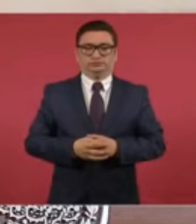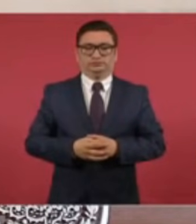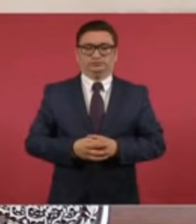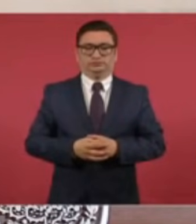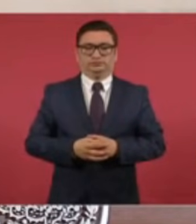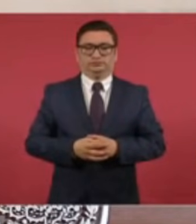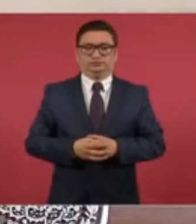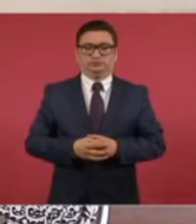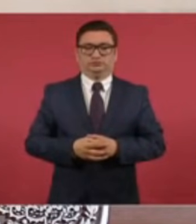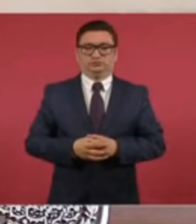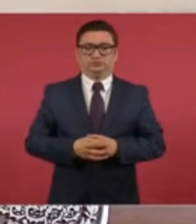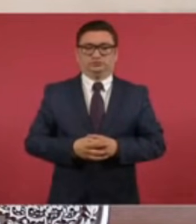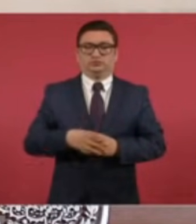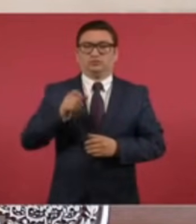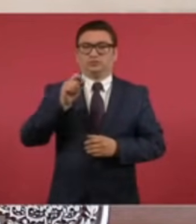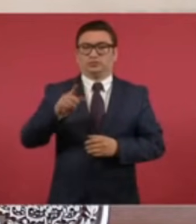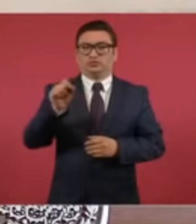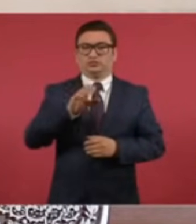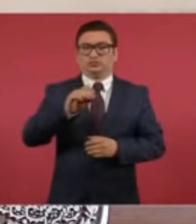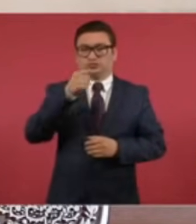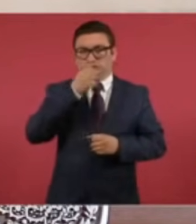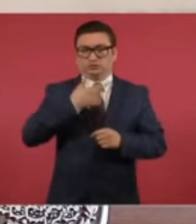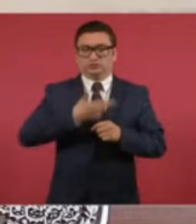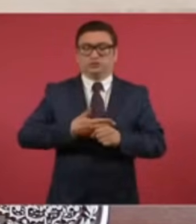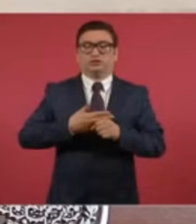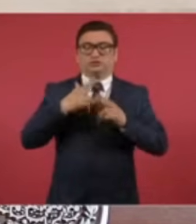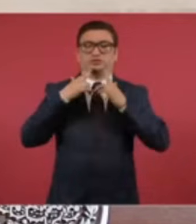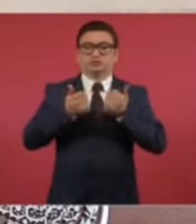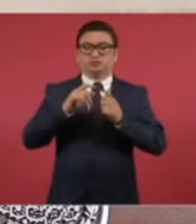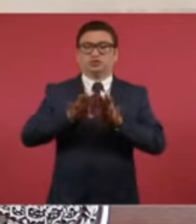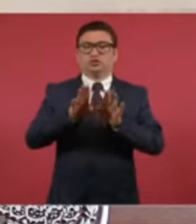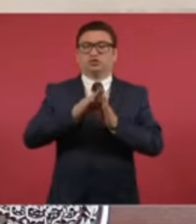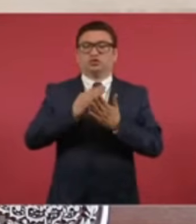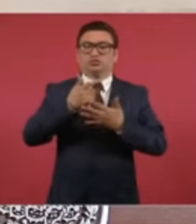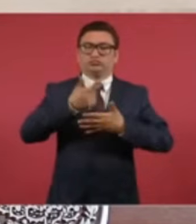el subsecretario de Hacienda, el último corte sobre deuda.